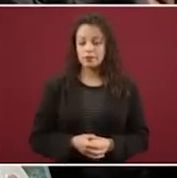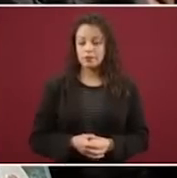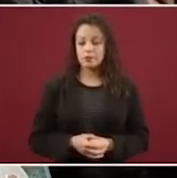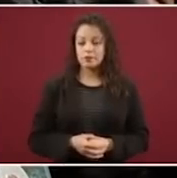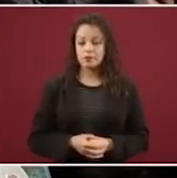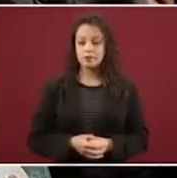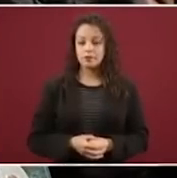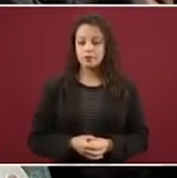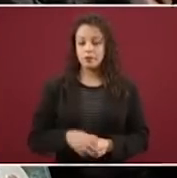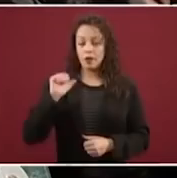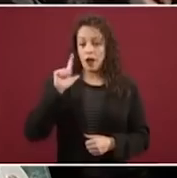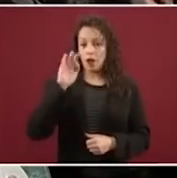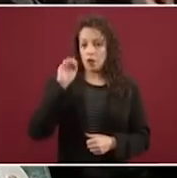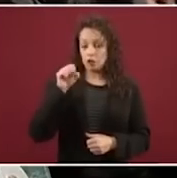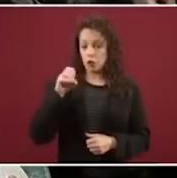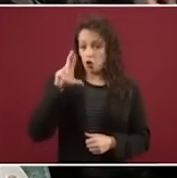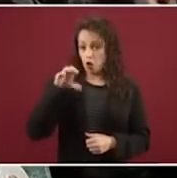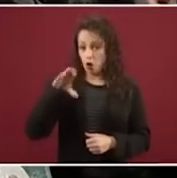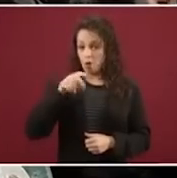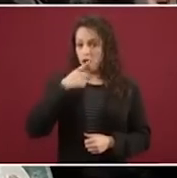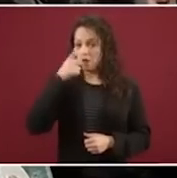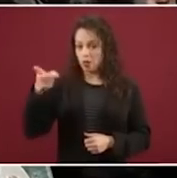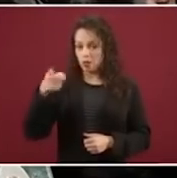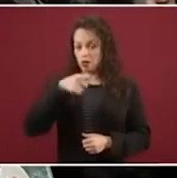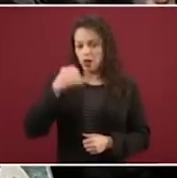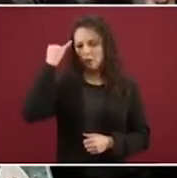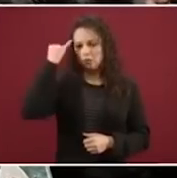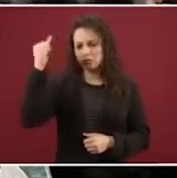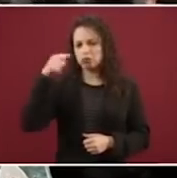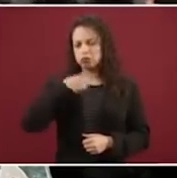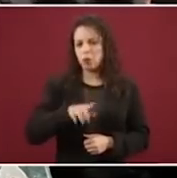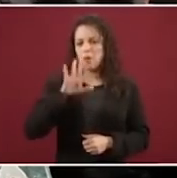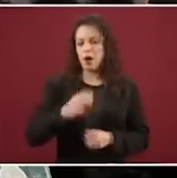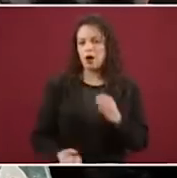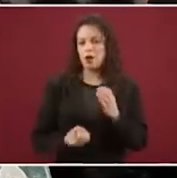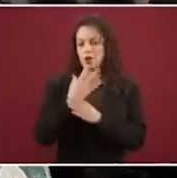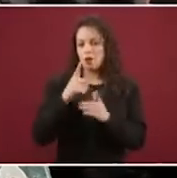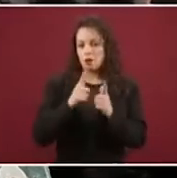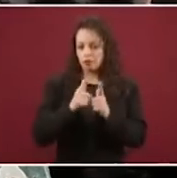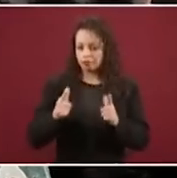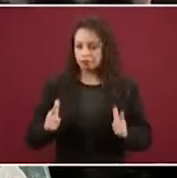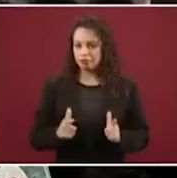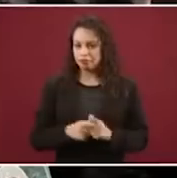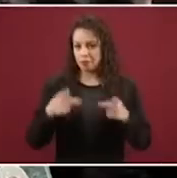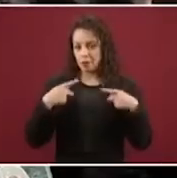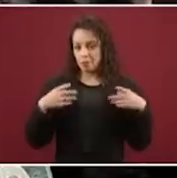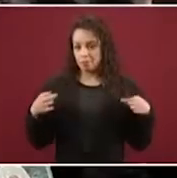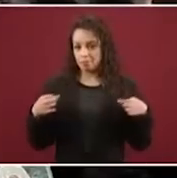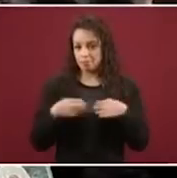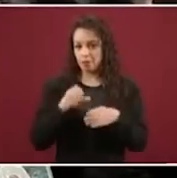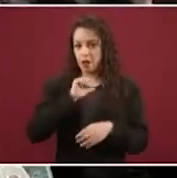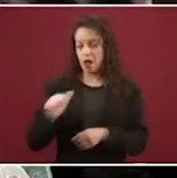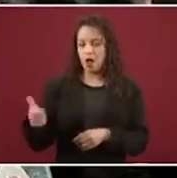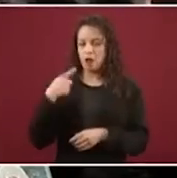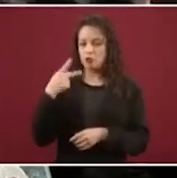dio Alfonso Romo, si usted me lo permite, de la creación de un nuevo gabinete económico, me quedo